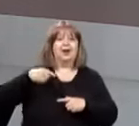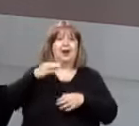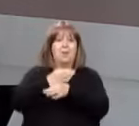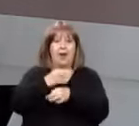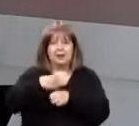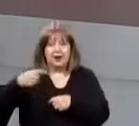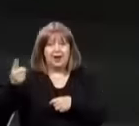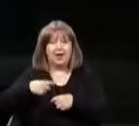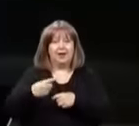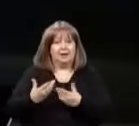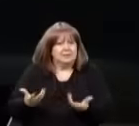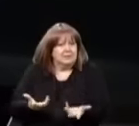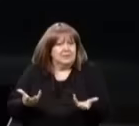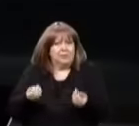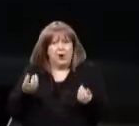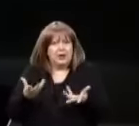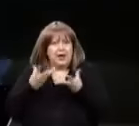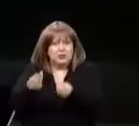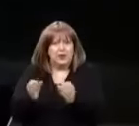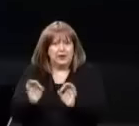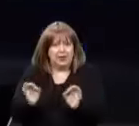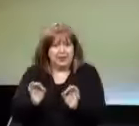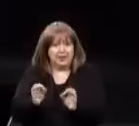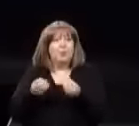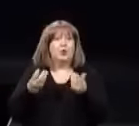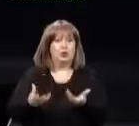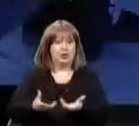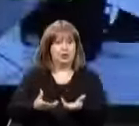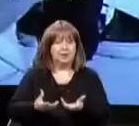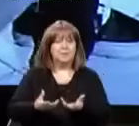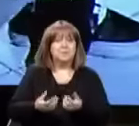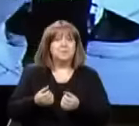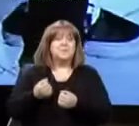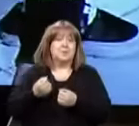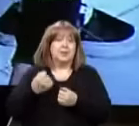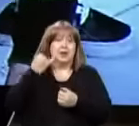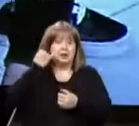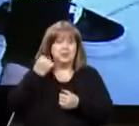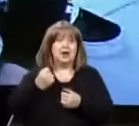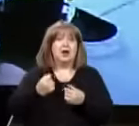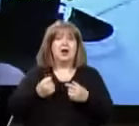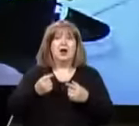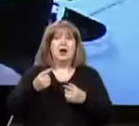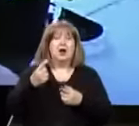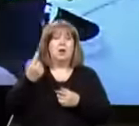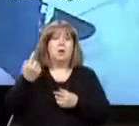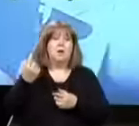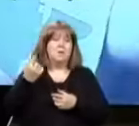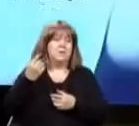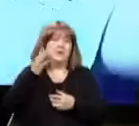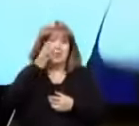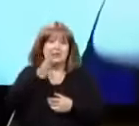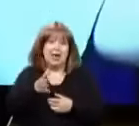le pone un agravante enorme. Peor. Porque es lo que planteaba Sofía. En un caso, menos de un minuto, fue contundente, violento,